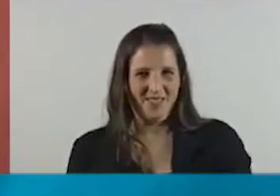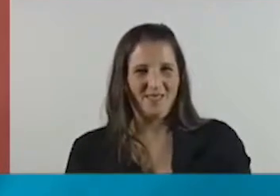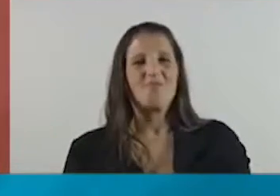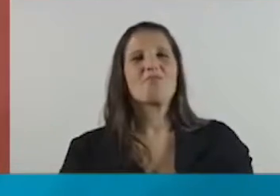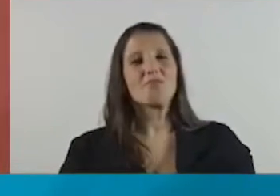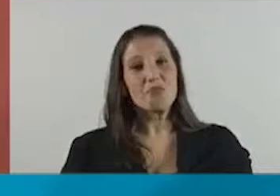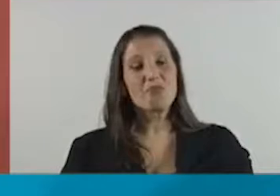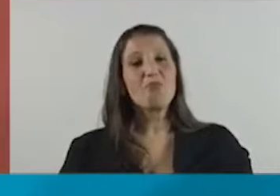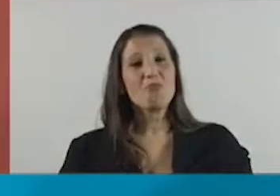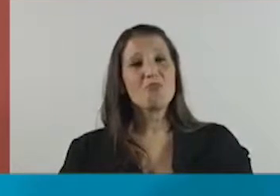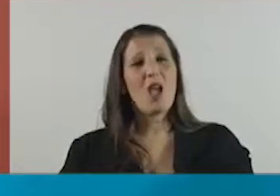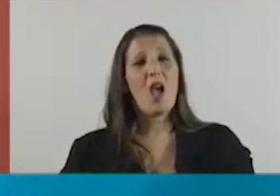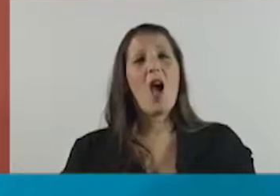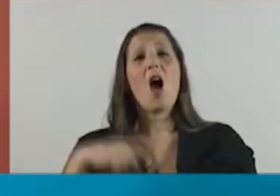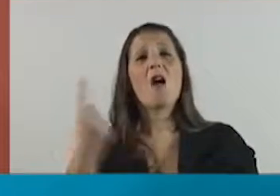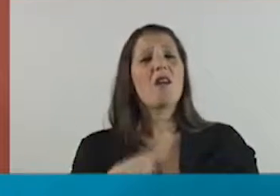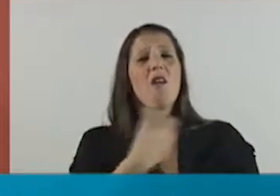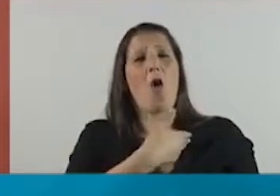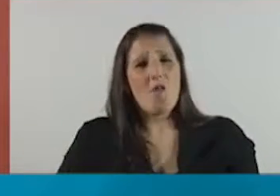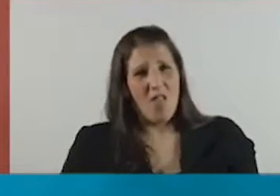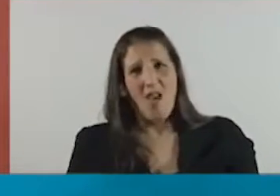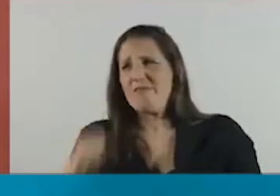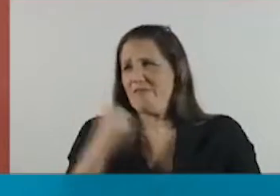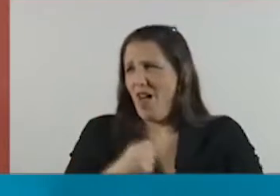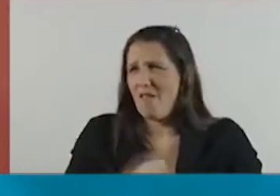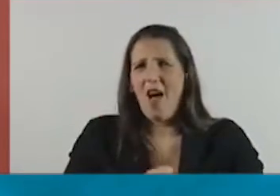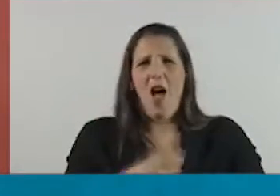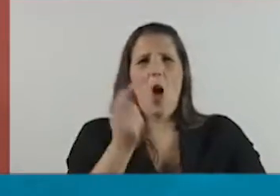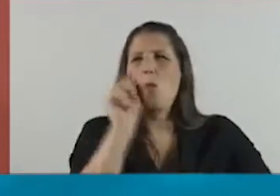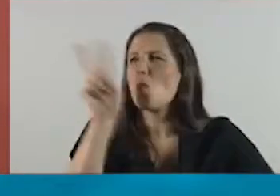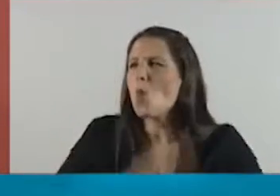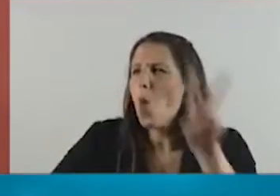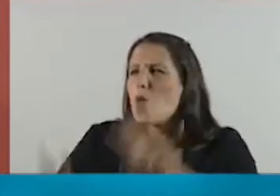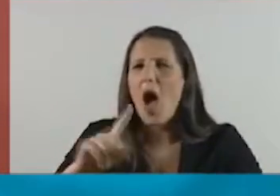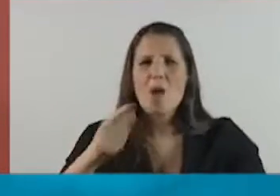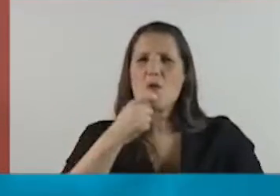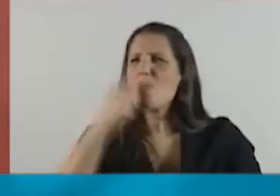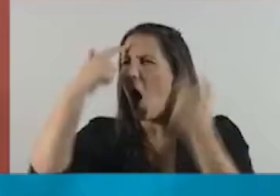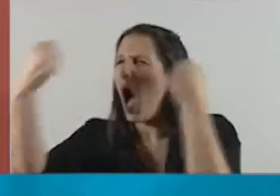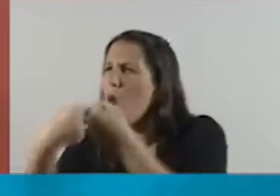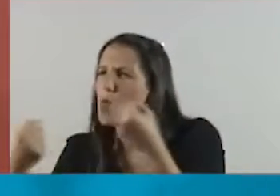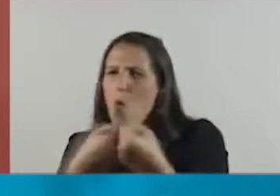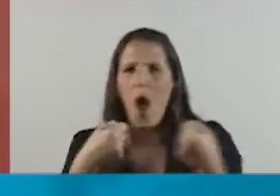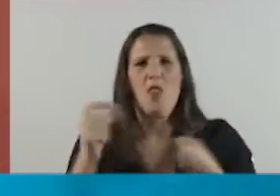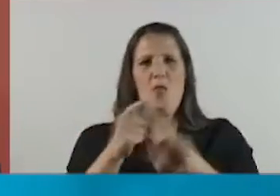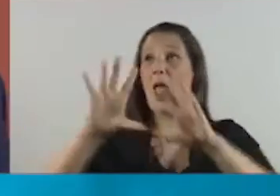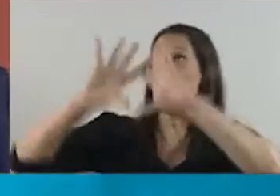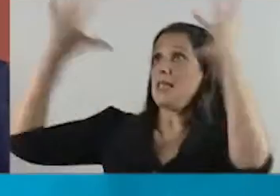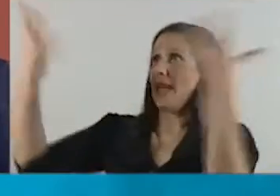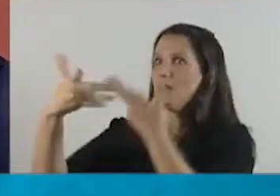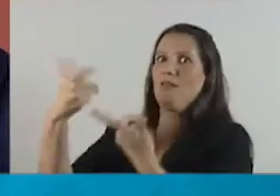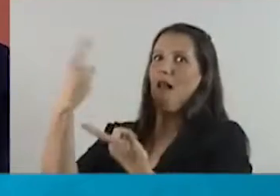todo lo que hacemos en cada día de gobierno toda búsqueda de consensos de apoyo internacional